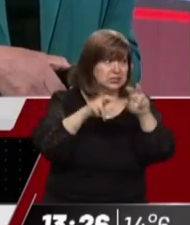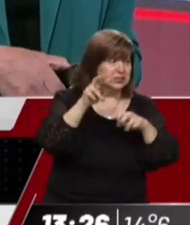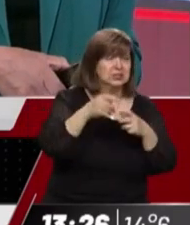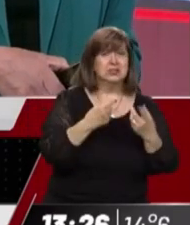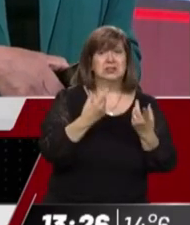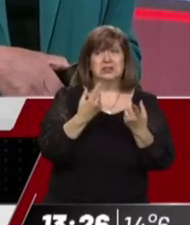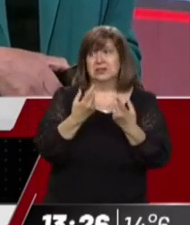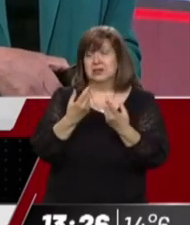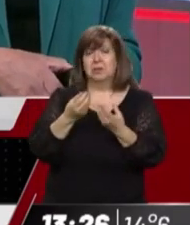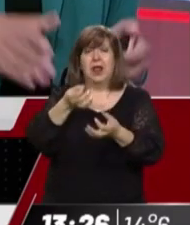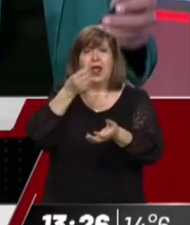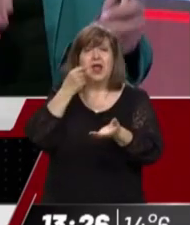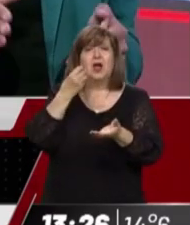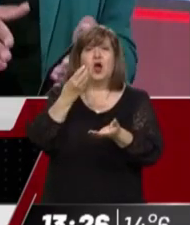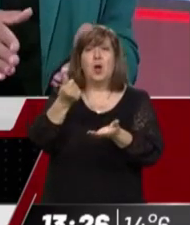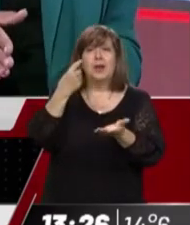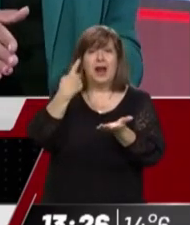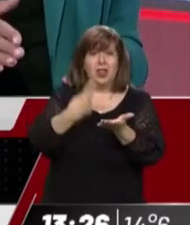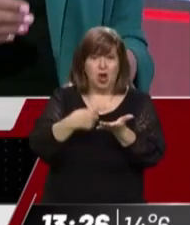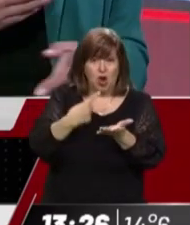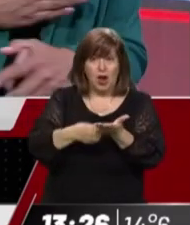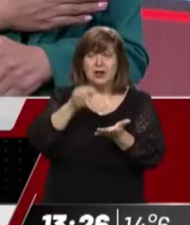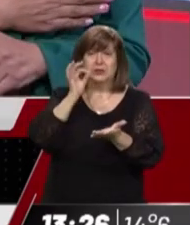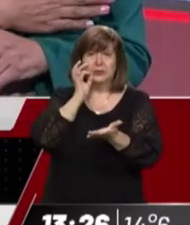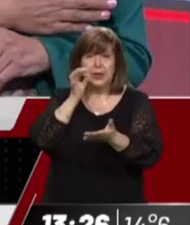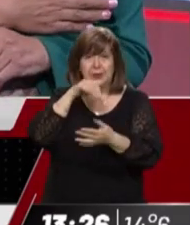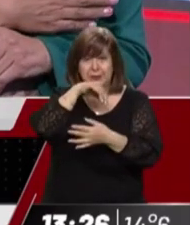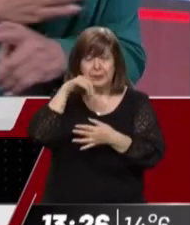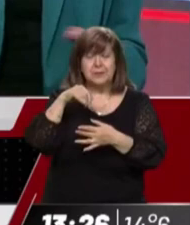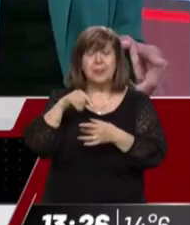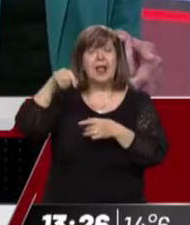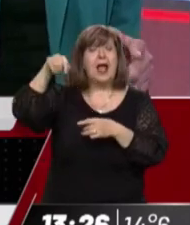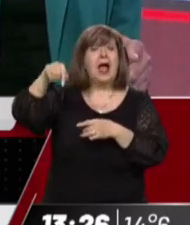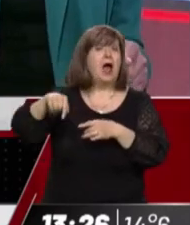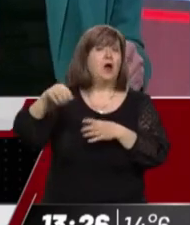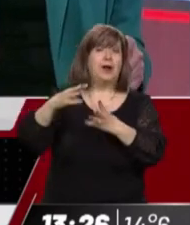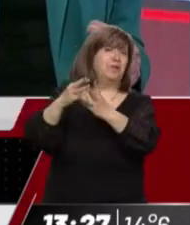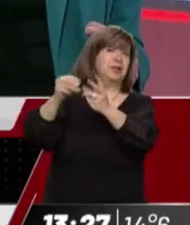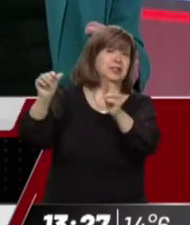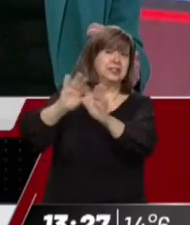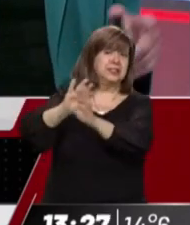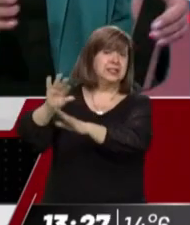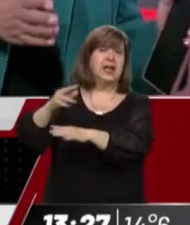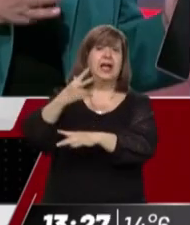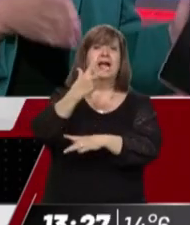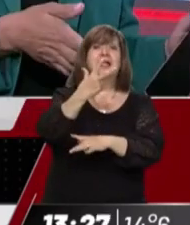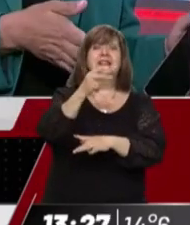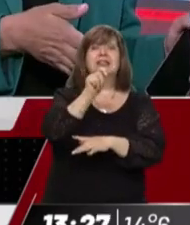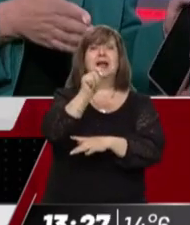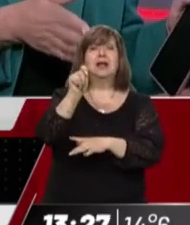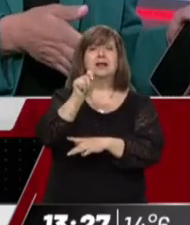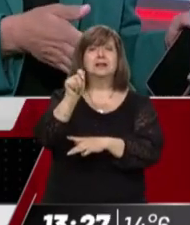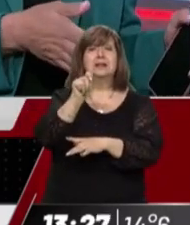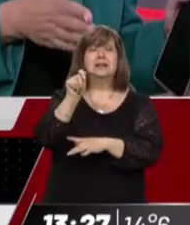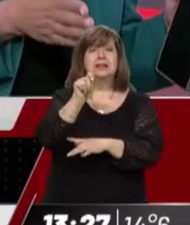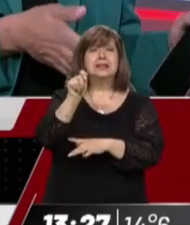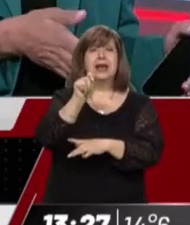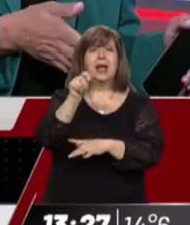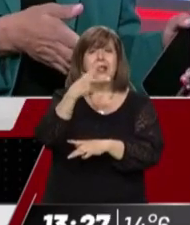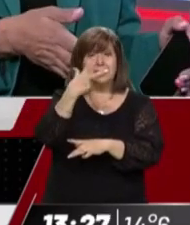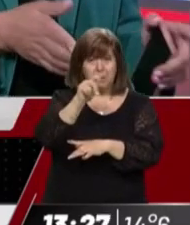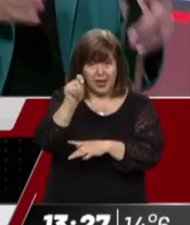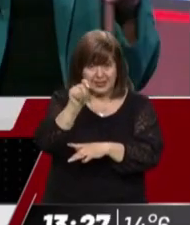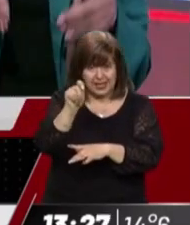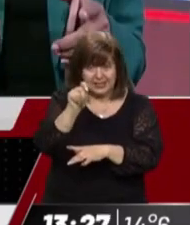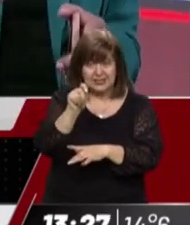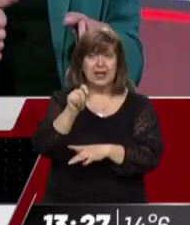montón de cosas, porque ella hace 3 meses que ya no está con las drogas, pero ha estado 13 años drogándose con